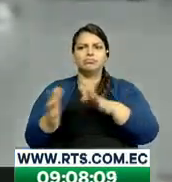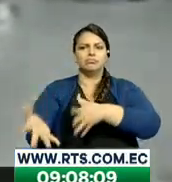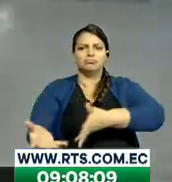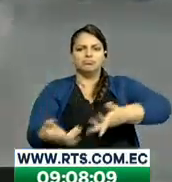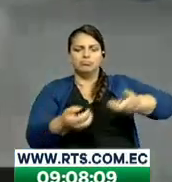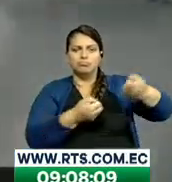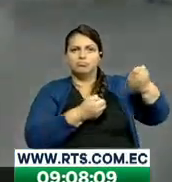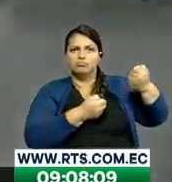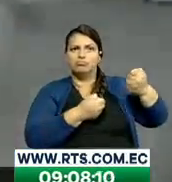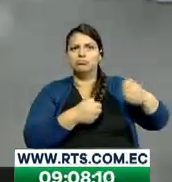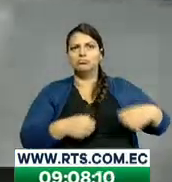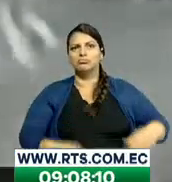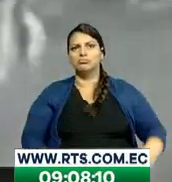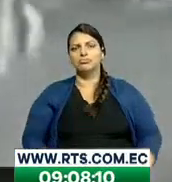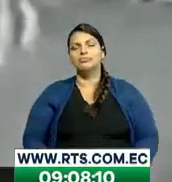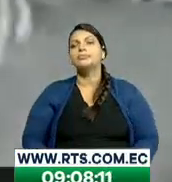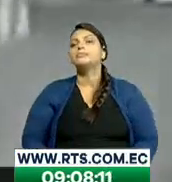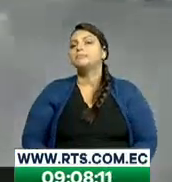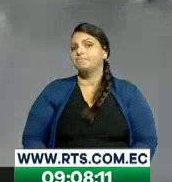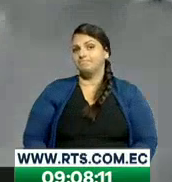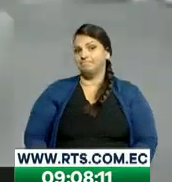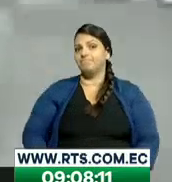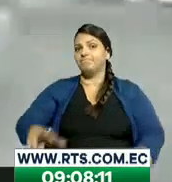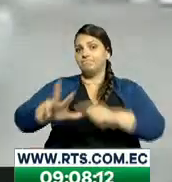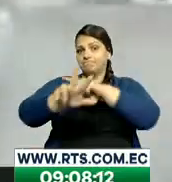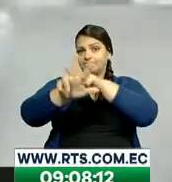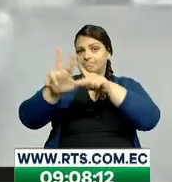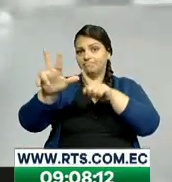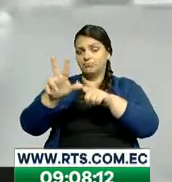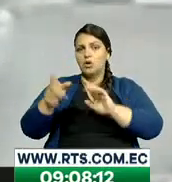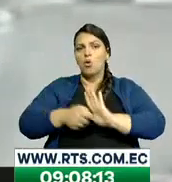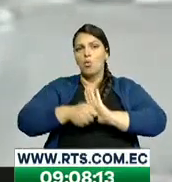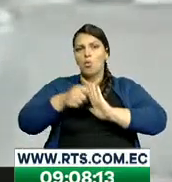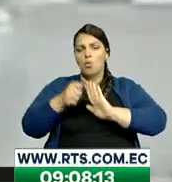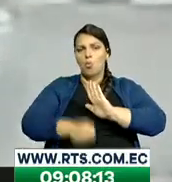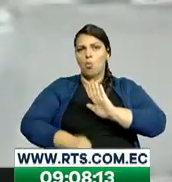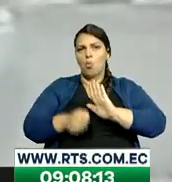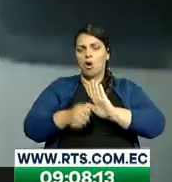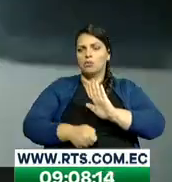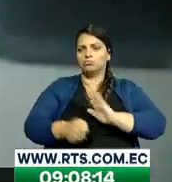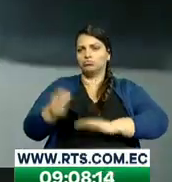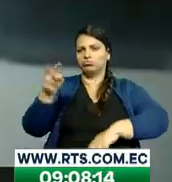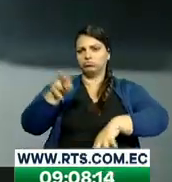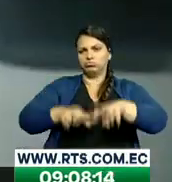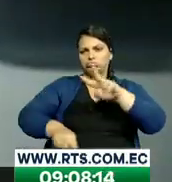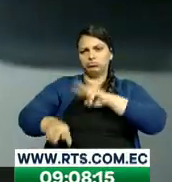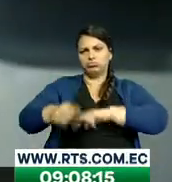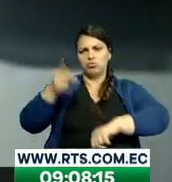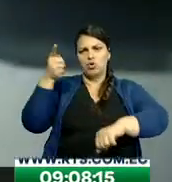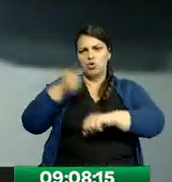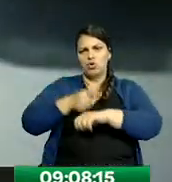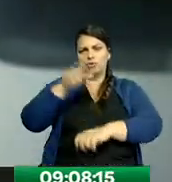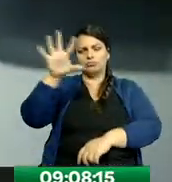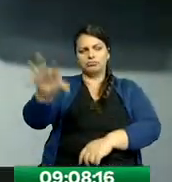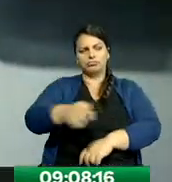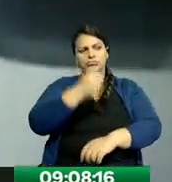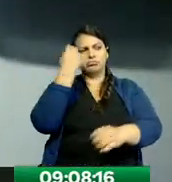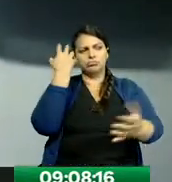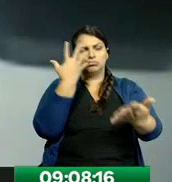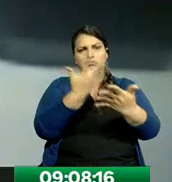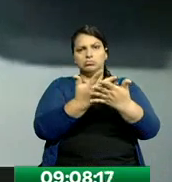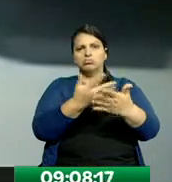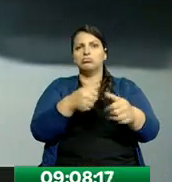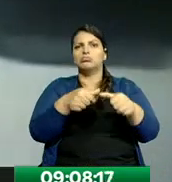cometer los ilícitos. A los aprehendidos se les dictó prisión preventiva. Desde Machala, informó Karina